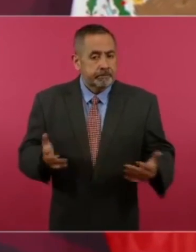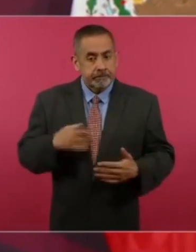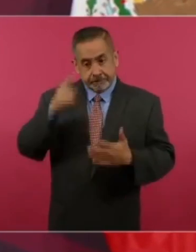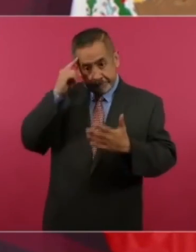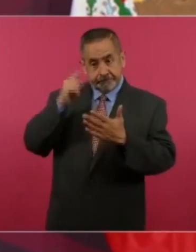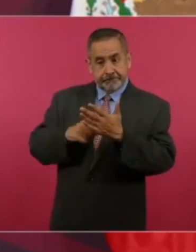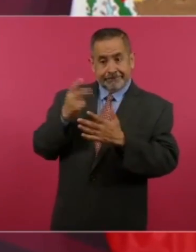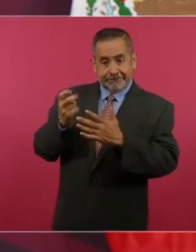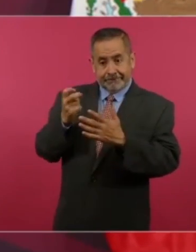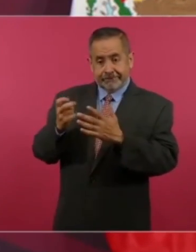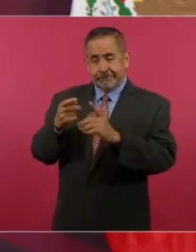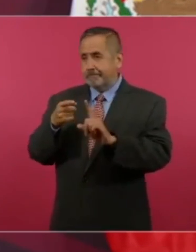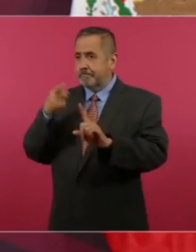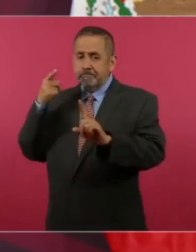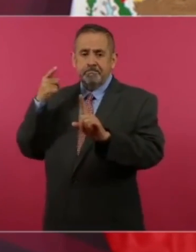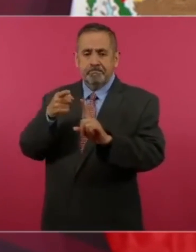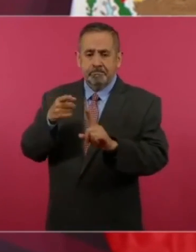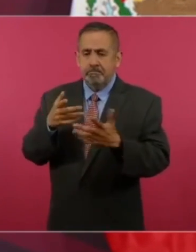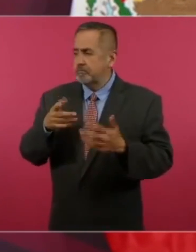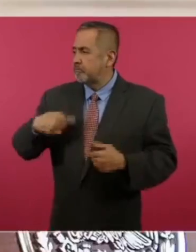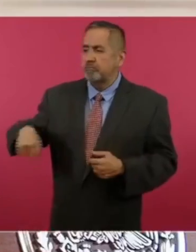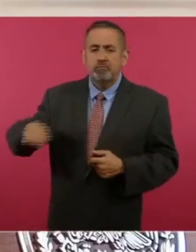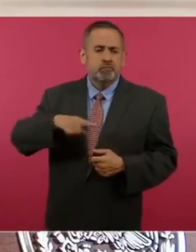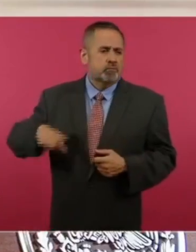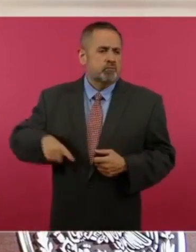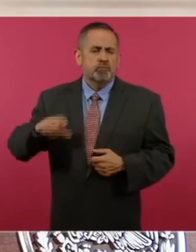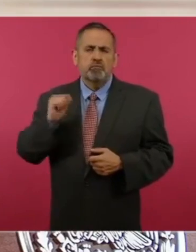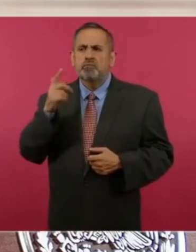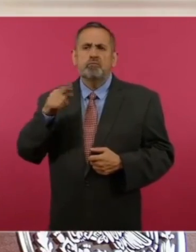objetivo principal de cualquier gobierno: